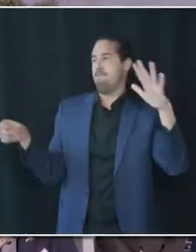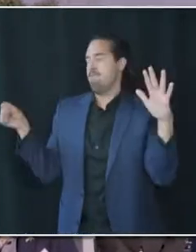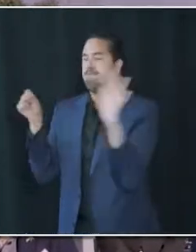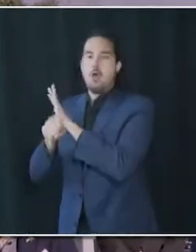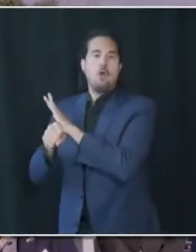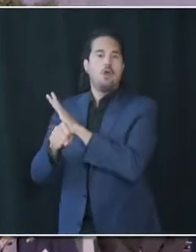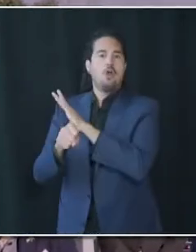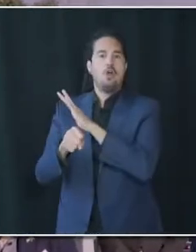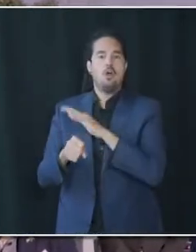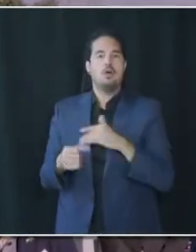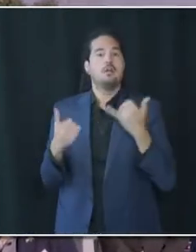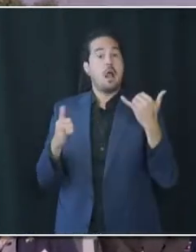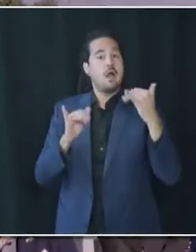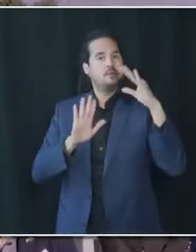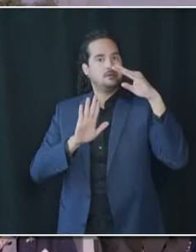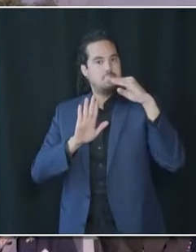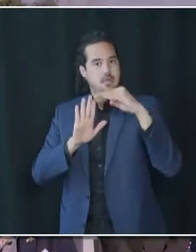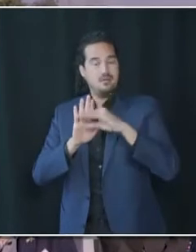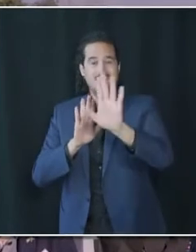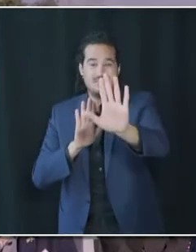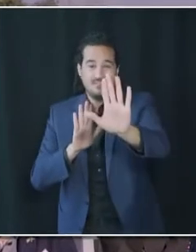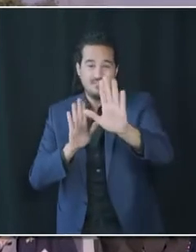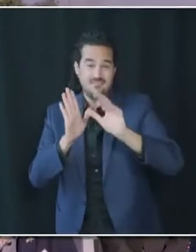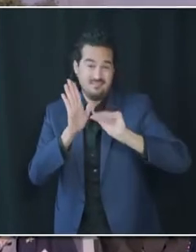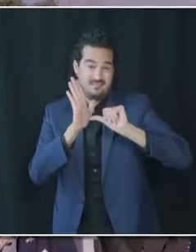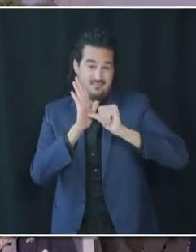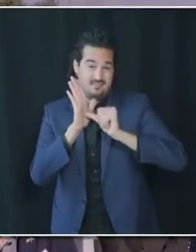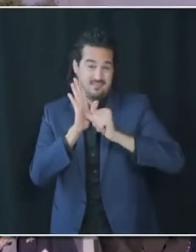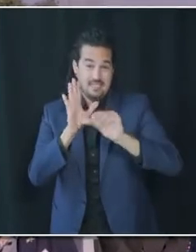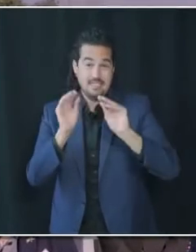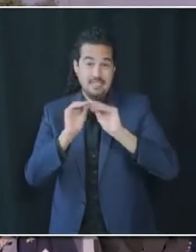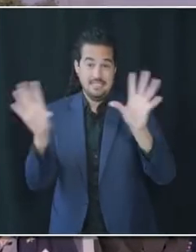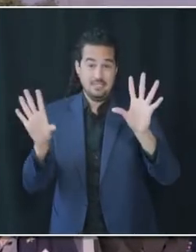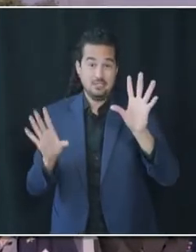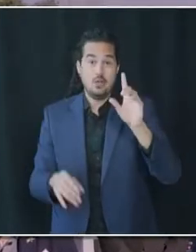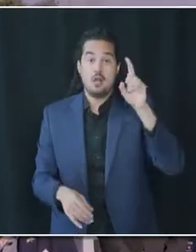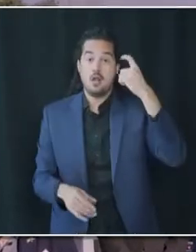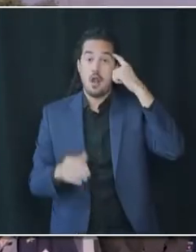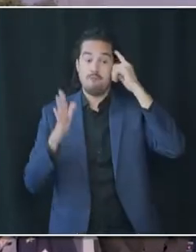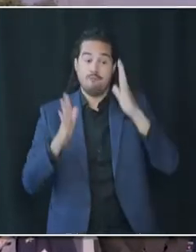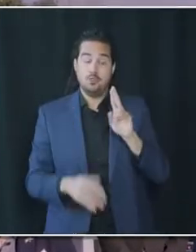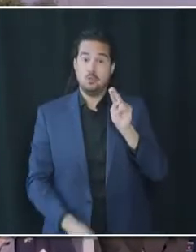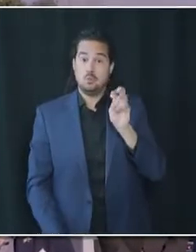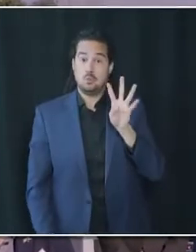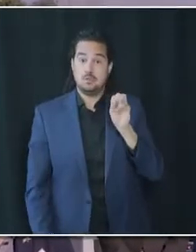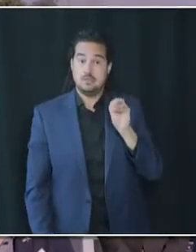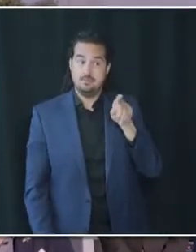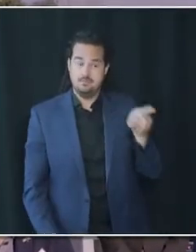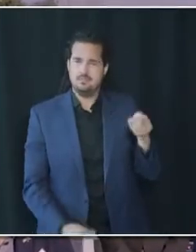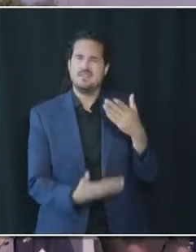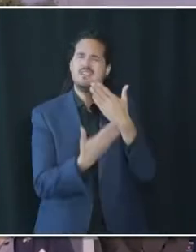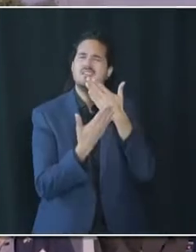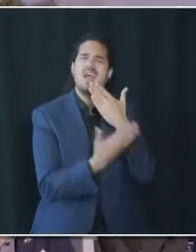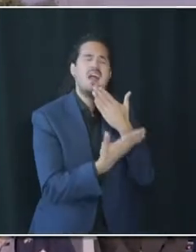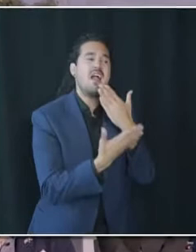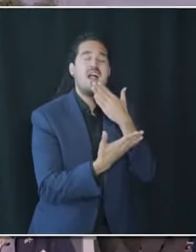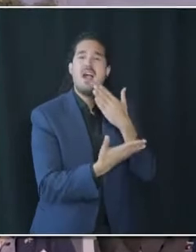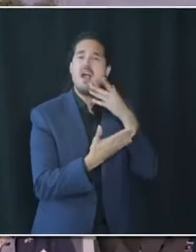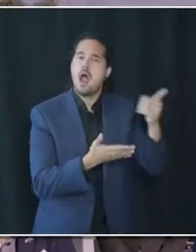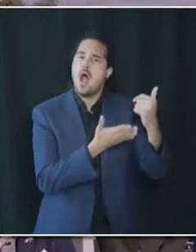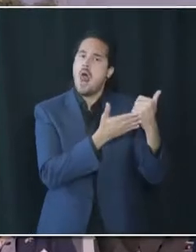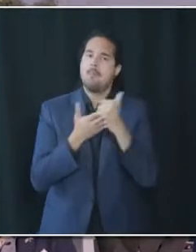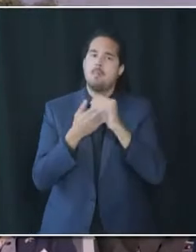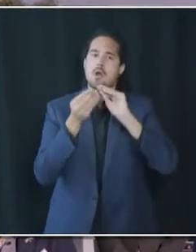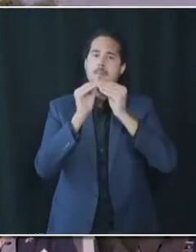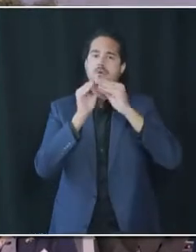de casos de joven pero quiero hablar muy claro que es el gobernador news ama a quienes tenemos que